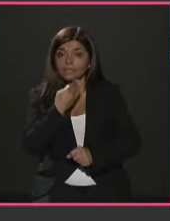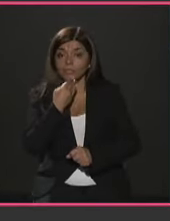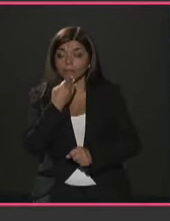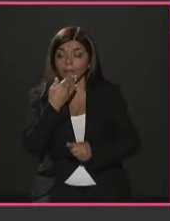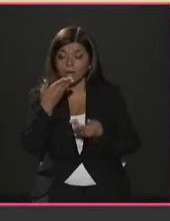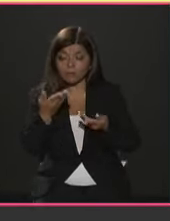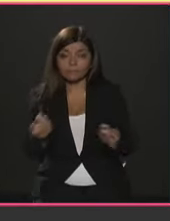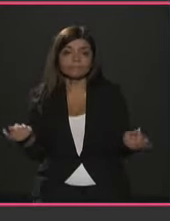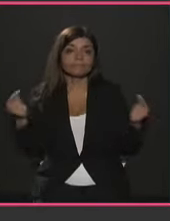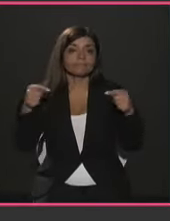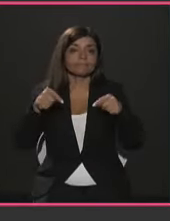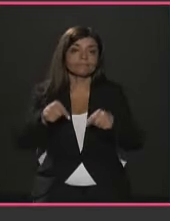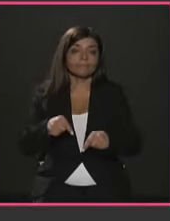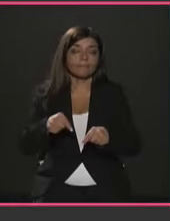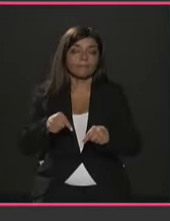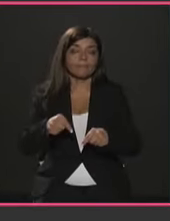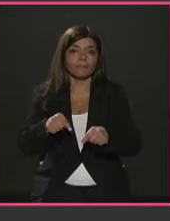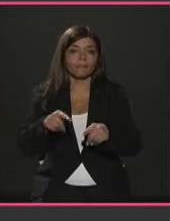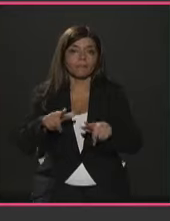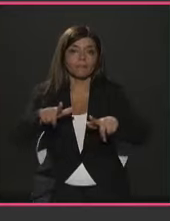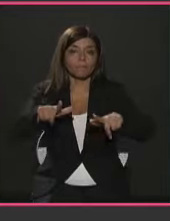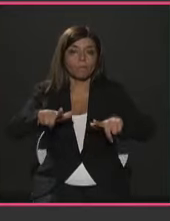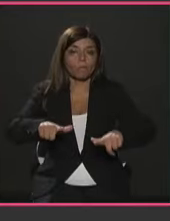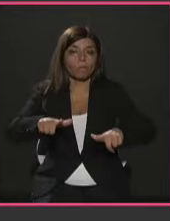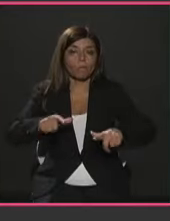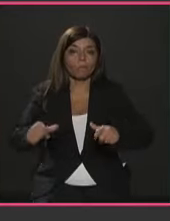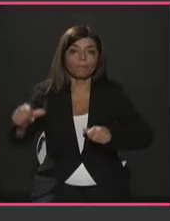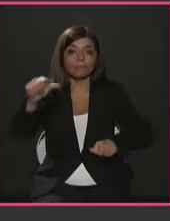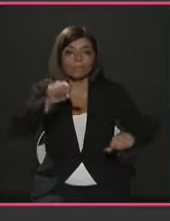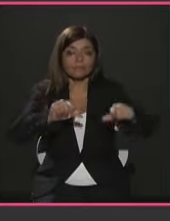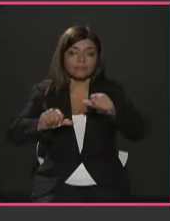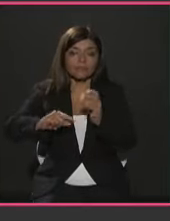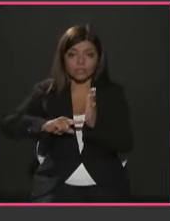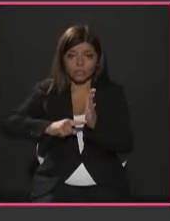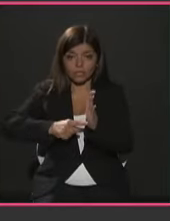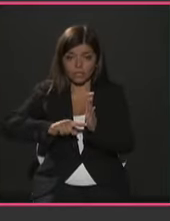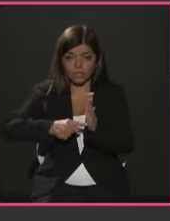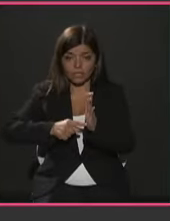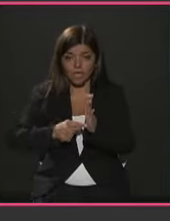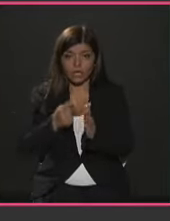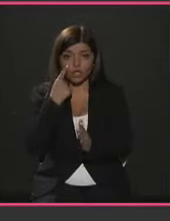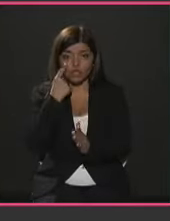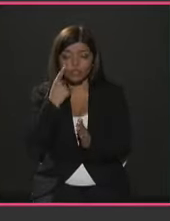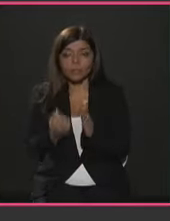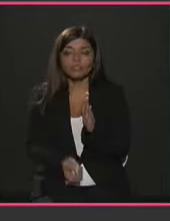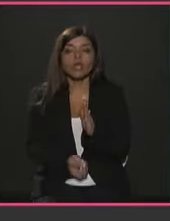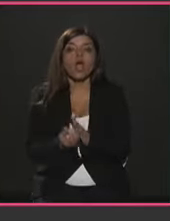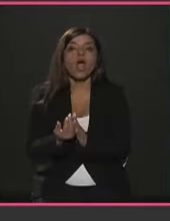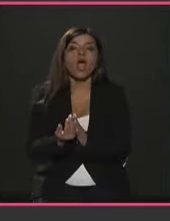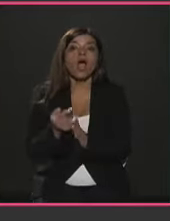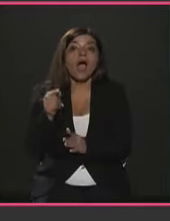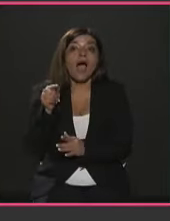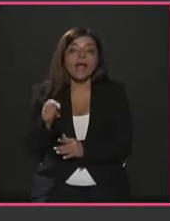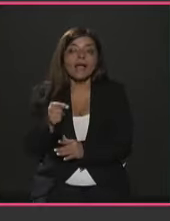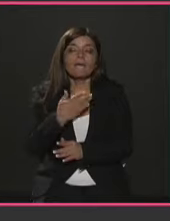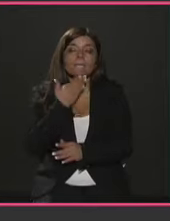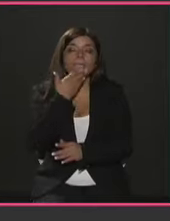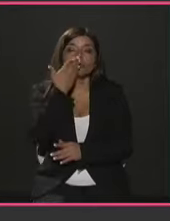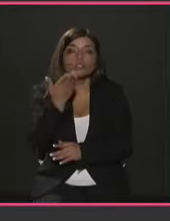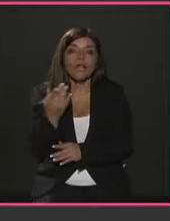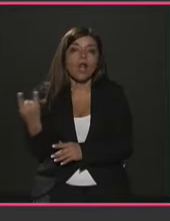reunirse en la seremía de ciencia tecnología conocimiento e Innovación de la marción austral aquí en puntaarenas